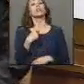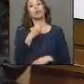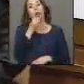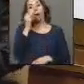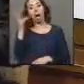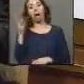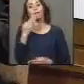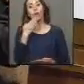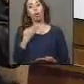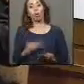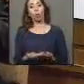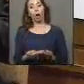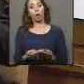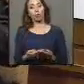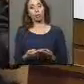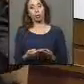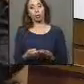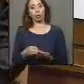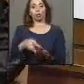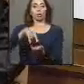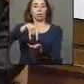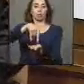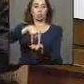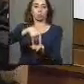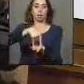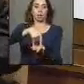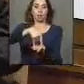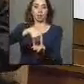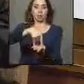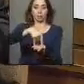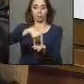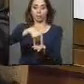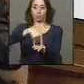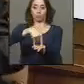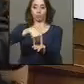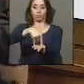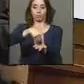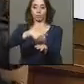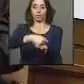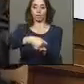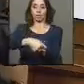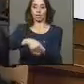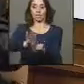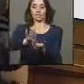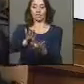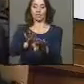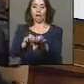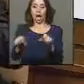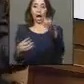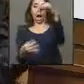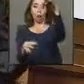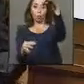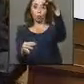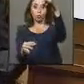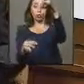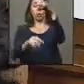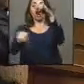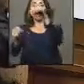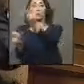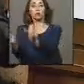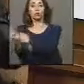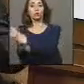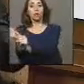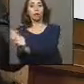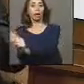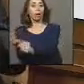transmitir es que cuando es el Parlamento, por la vía de rechazar un acuerdo al que llegaron los trabajadores,